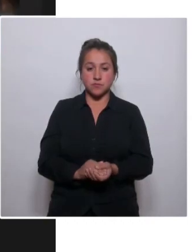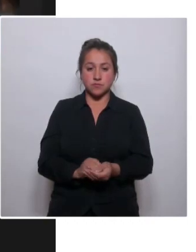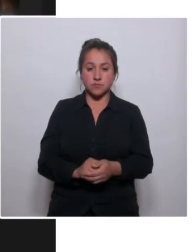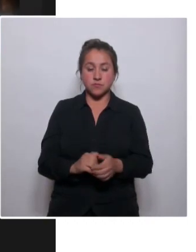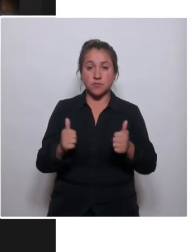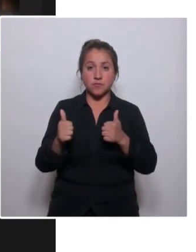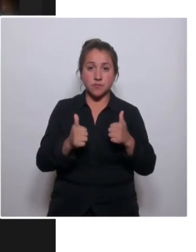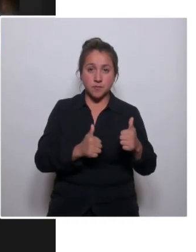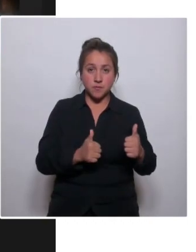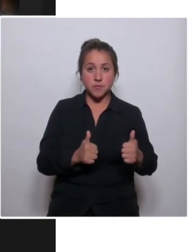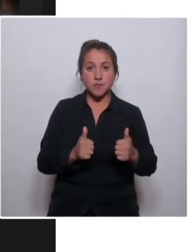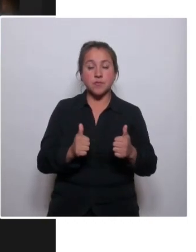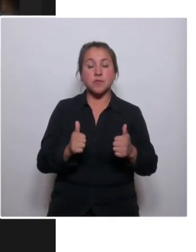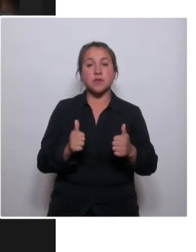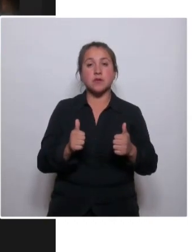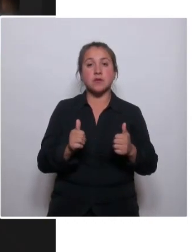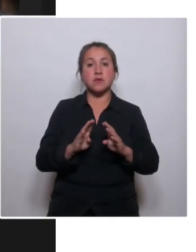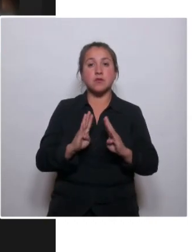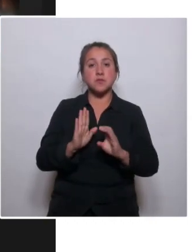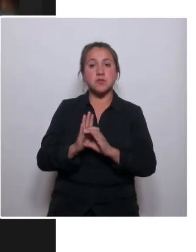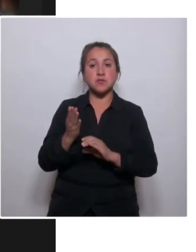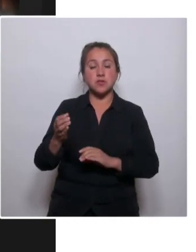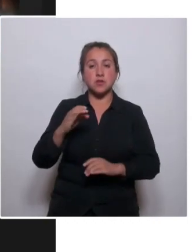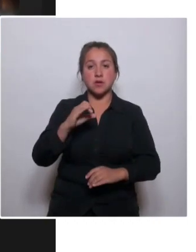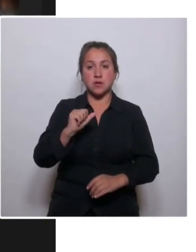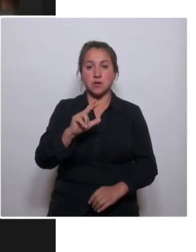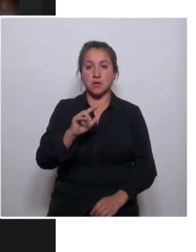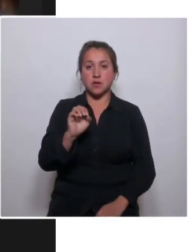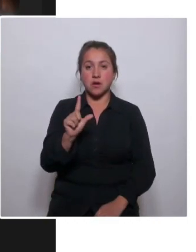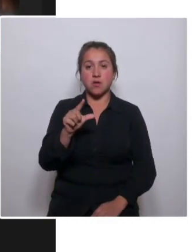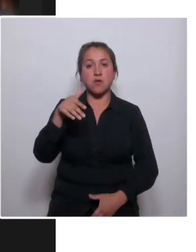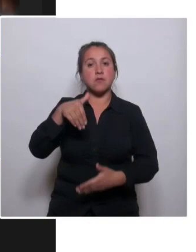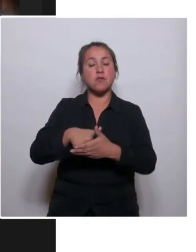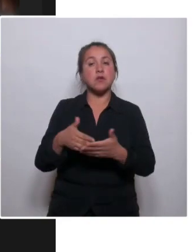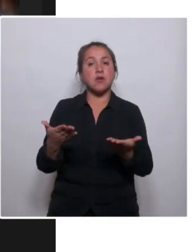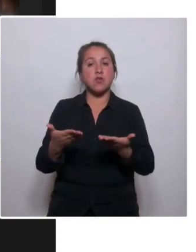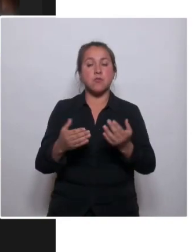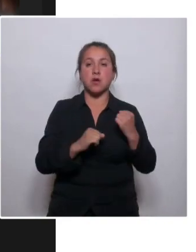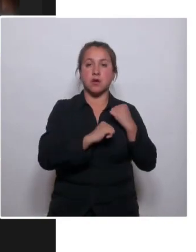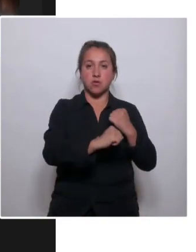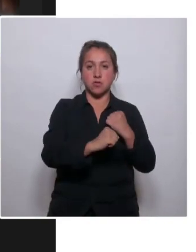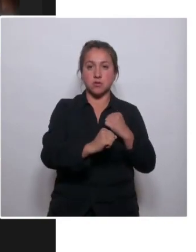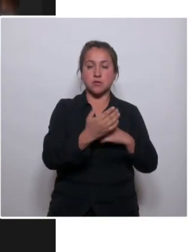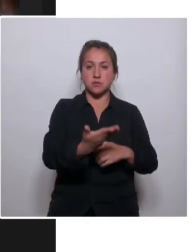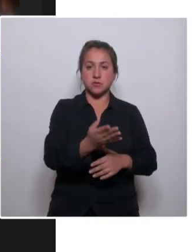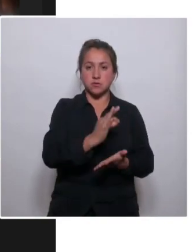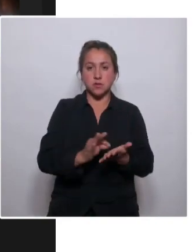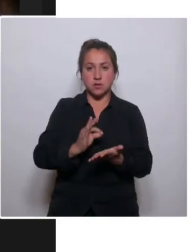Bien, bien. Convencional Carol Baum, ¿cómo vota? En contra, señor secretario.